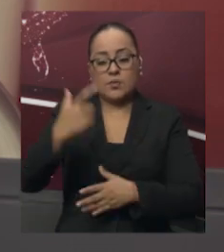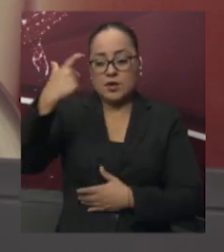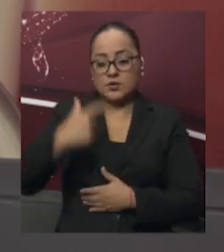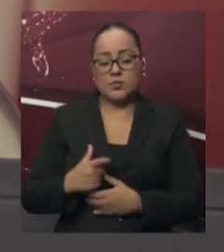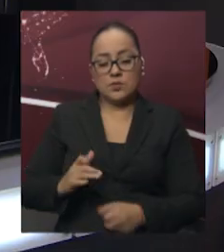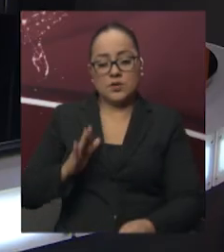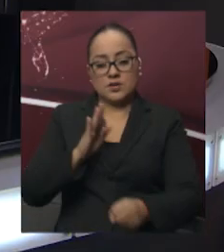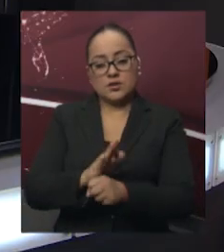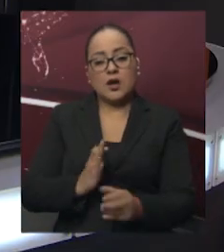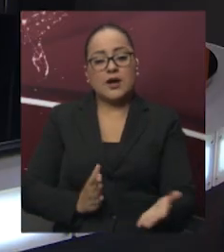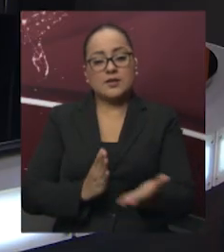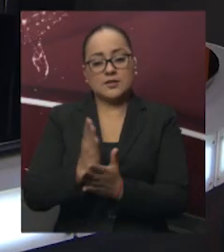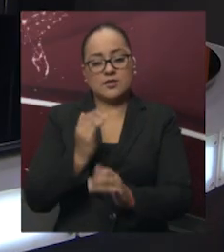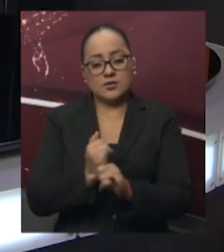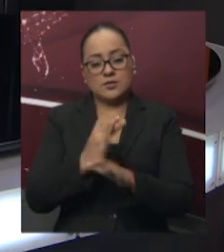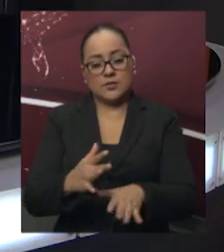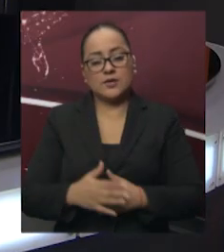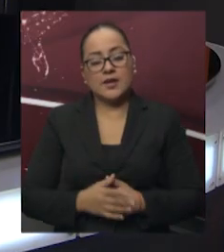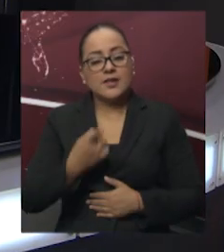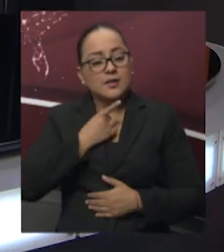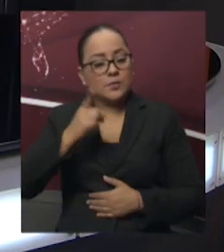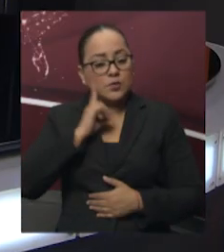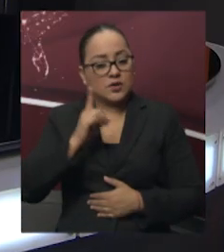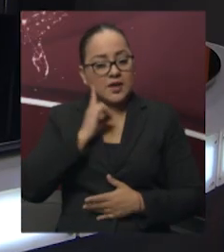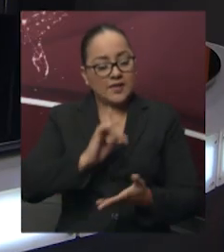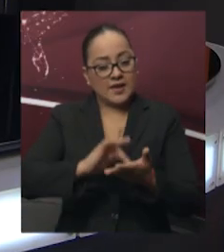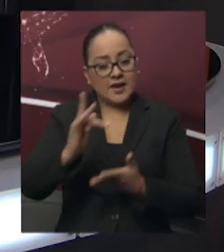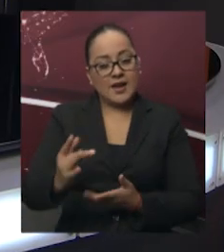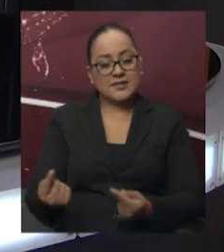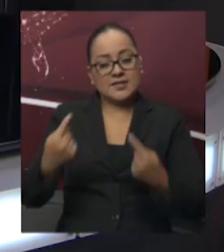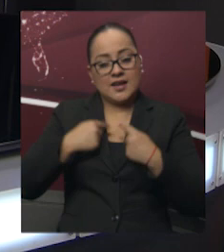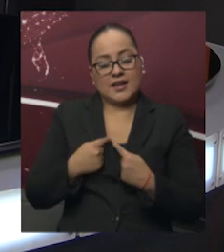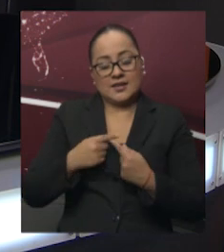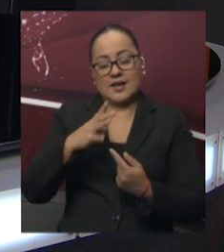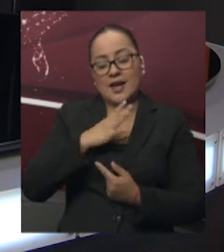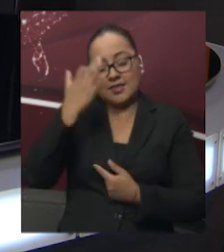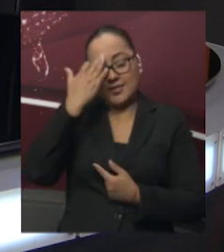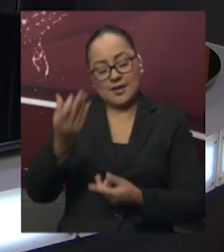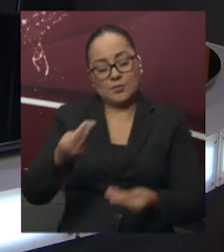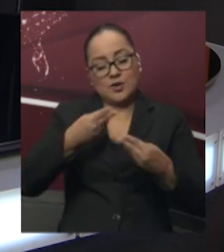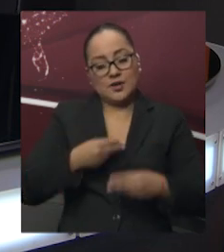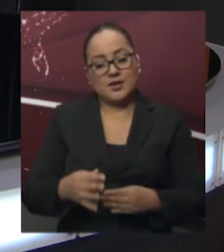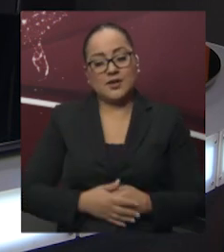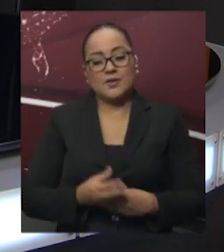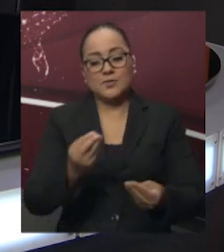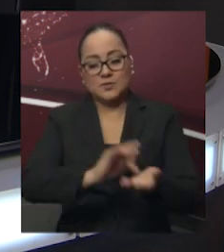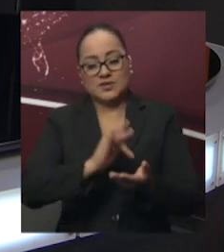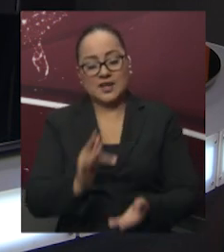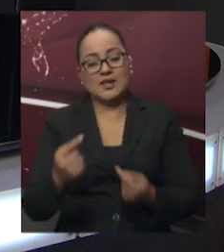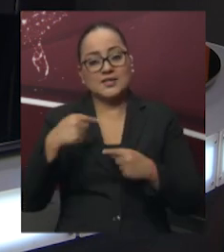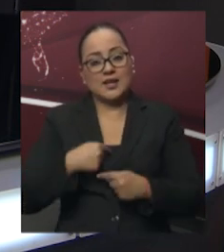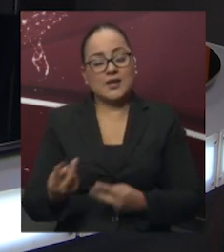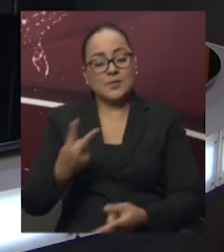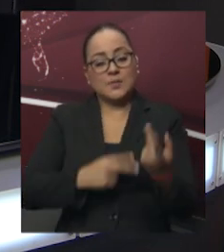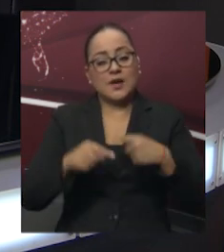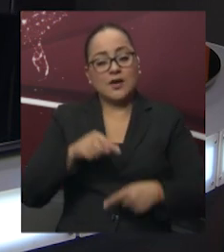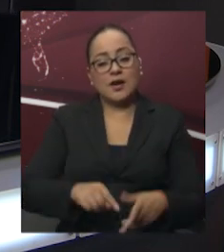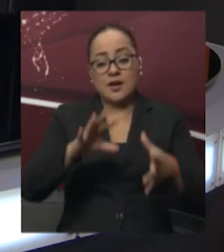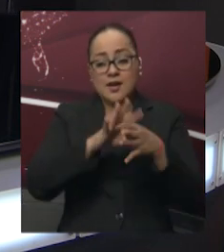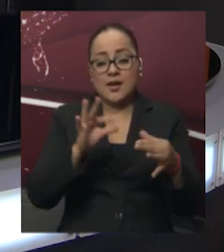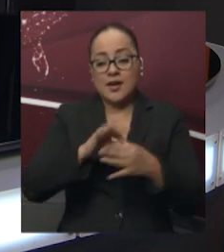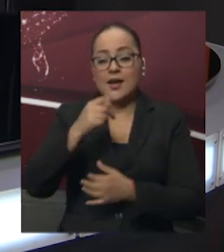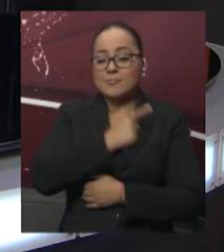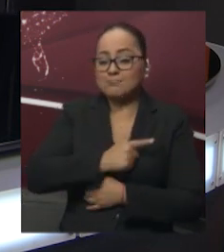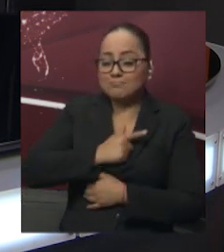a la información. Diputada, muchísimas gracias por darnos unos minutos al canal del Congreso. Muchas gracias. Muchísimas gracias por ese espacio. Encantada de platicarles un